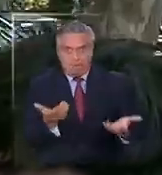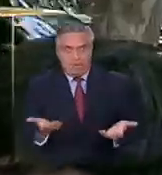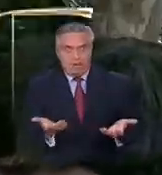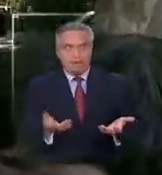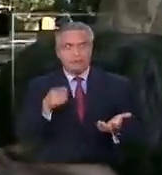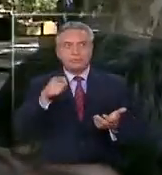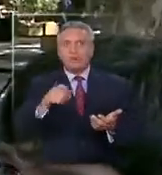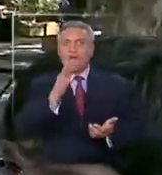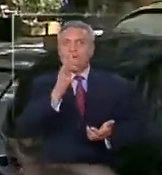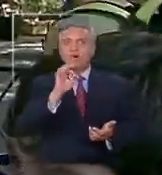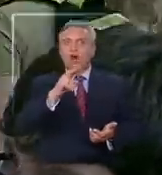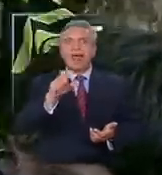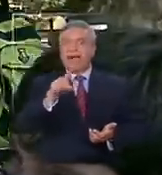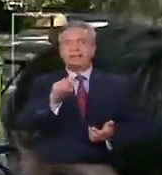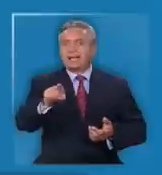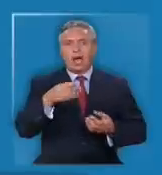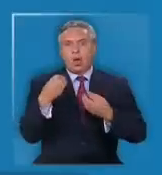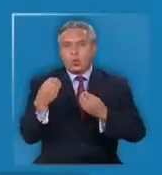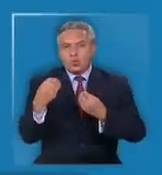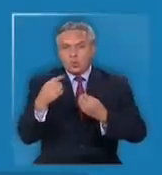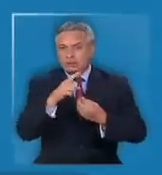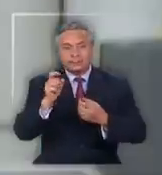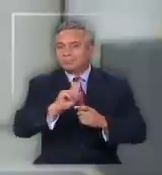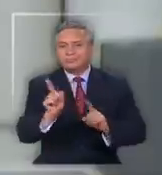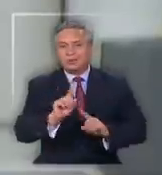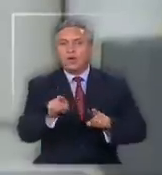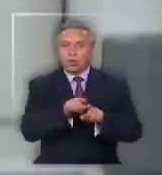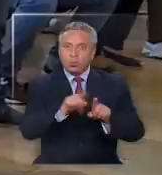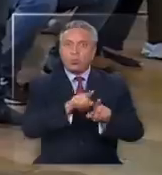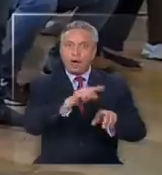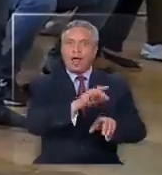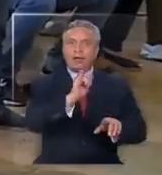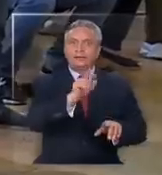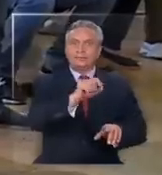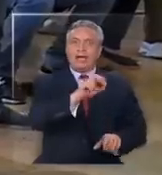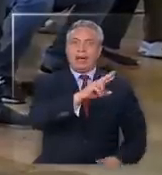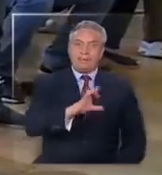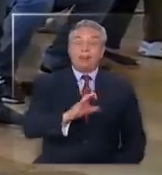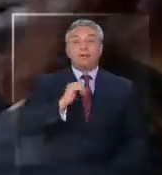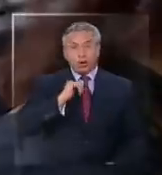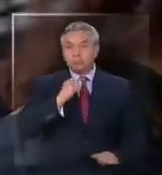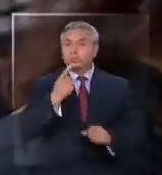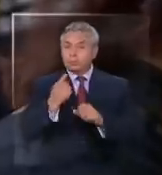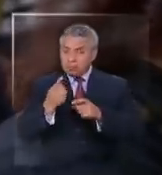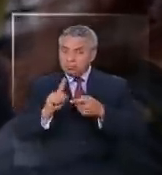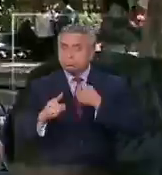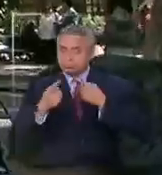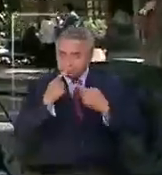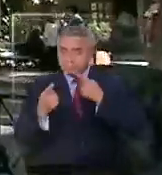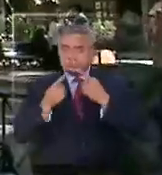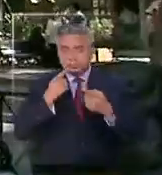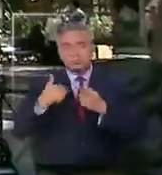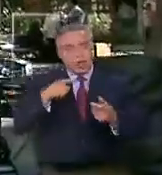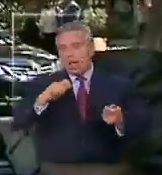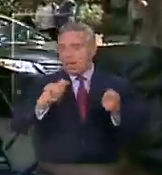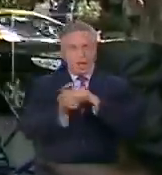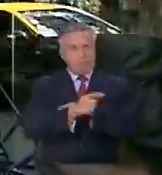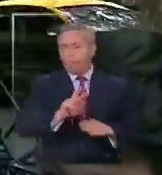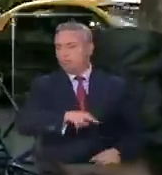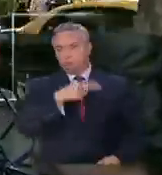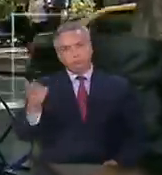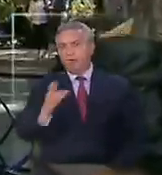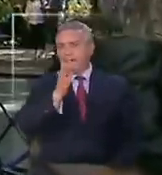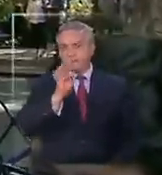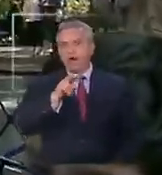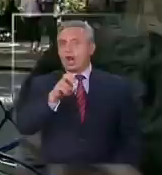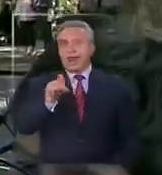cobertura por parte de FONASA no es muy buena como en una ISAPRE. Por ese lado nos conviene, pero estamos conversando con mi señora viendo la posibilidad de poder cambiarnos definitivamente a FONASA, porque en